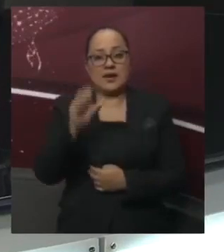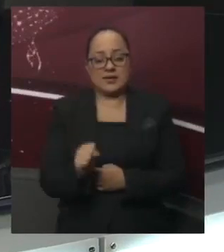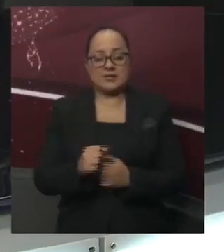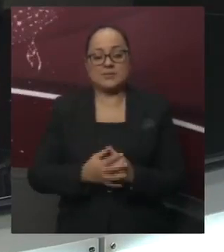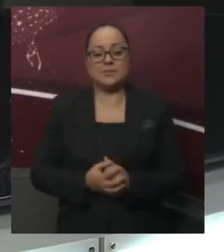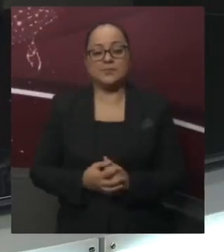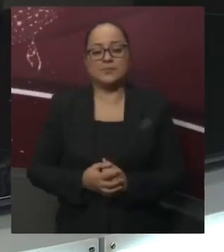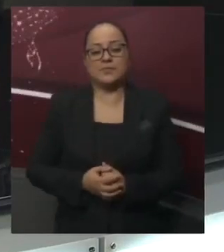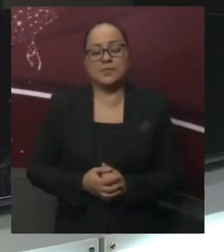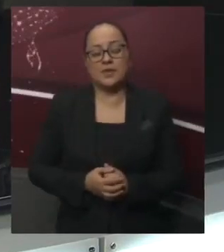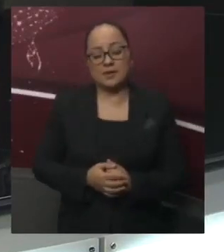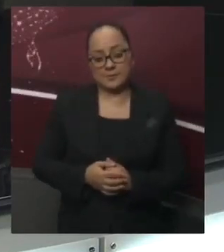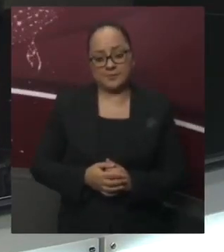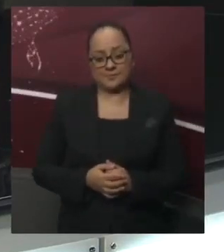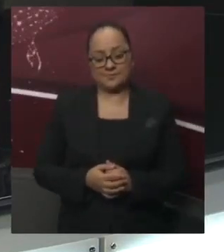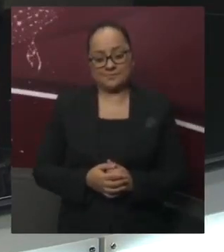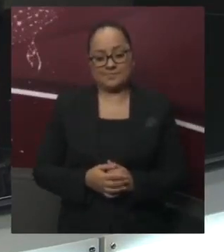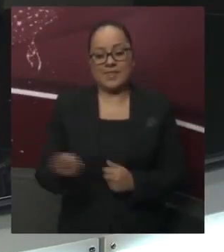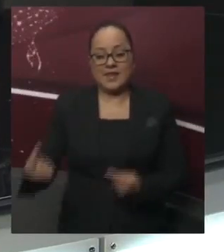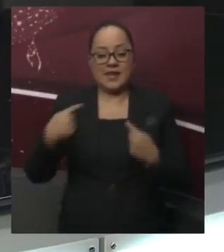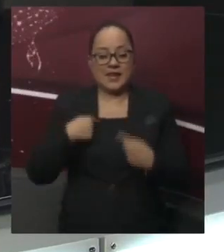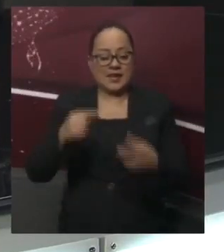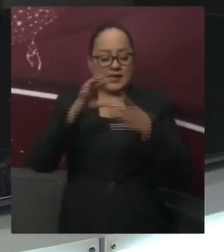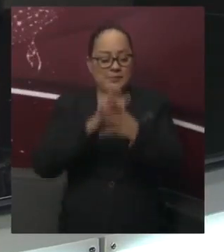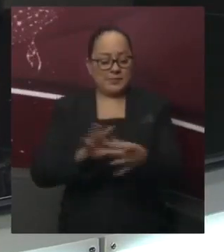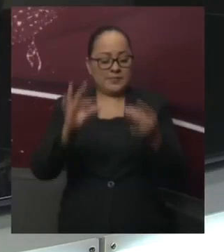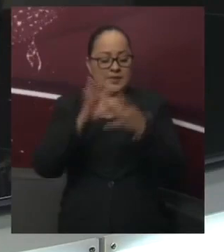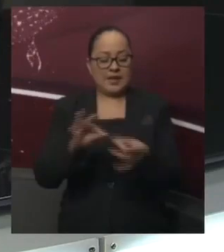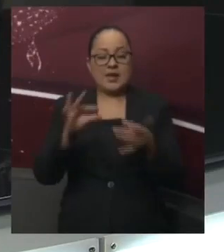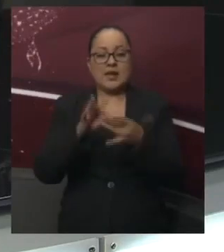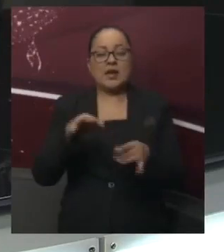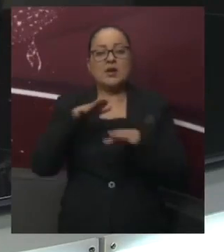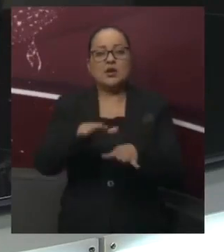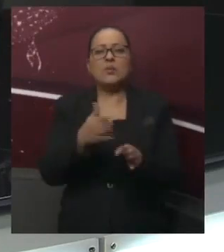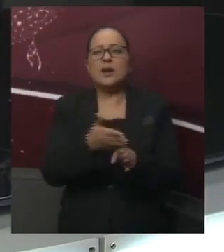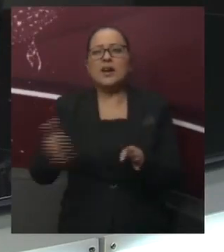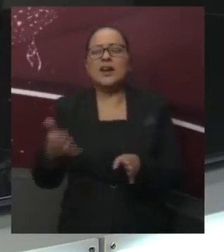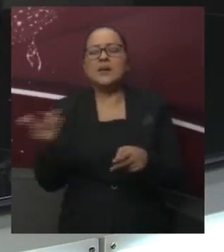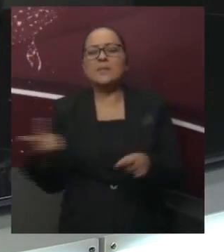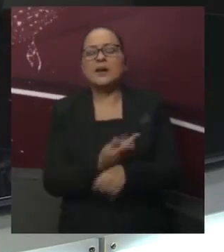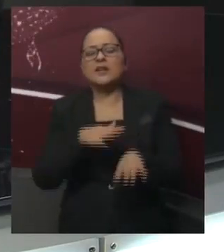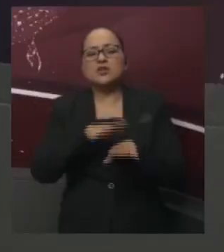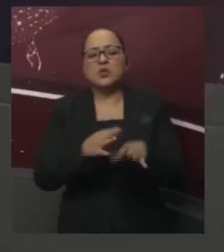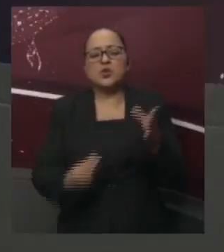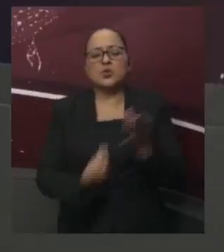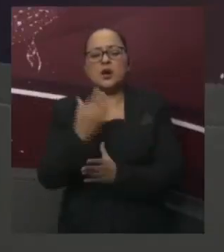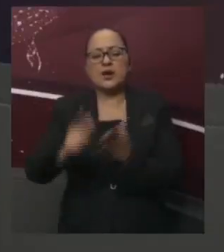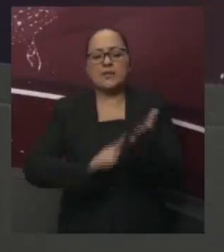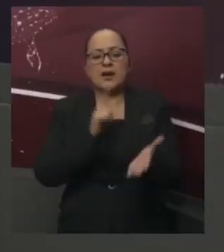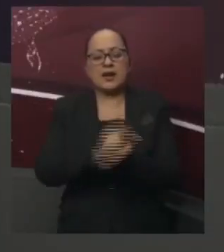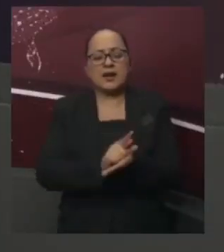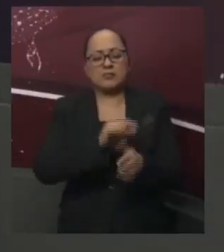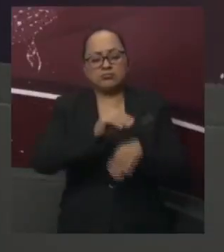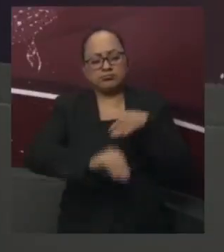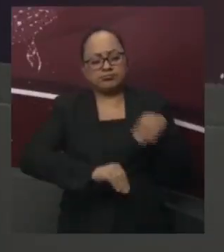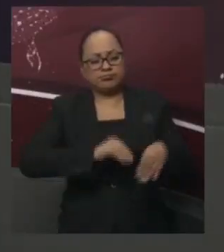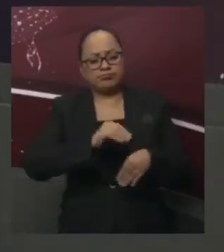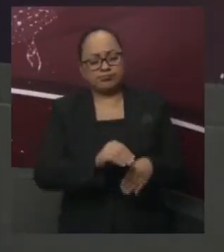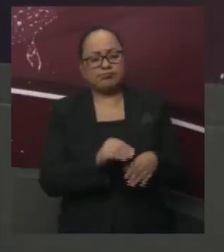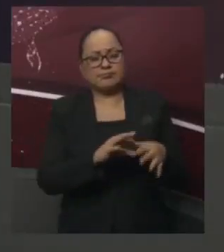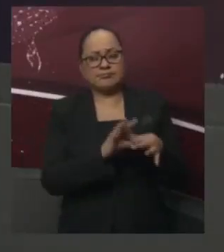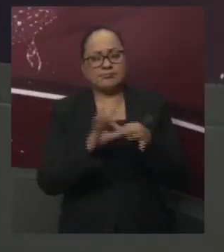gracias. Pues a ver, platícanos un poco, ¿cómo viste el proceso legislativo para la aprobación